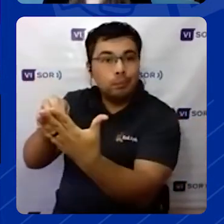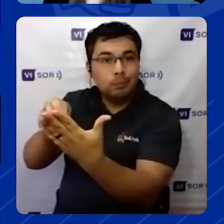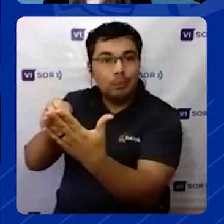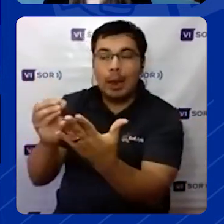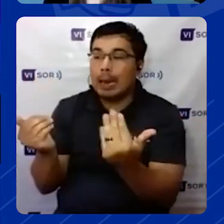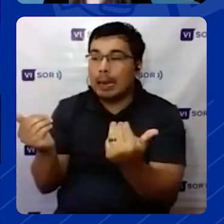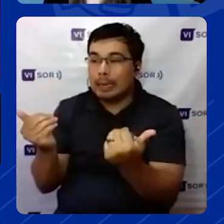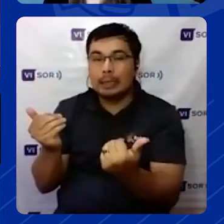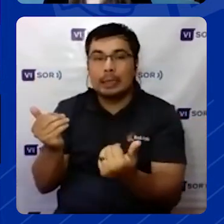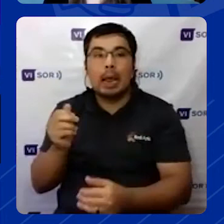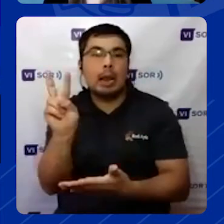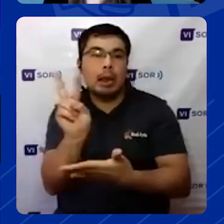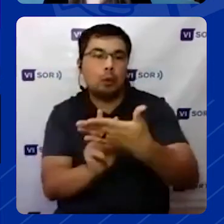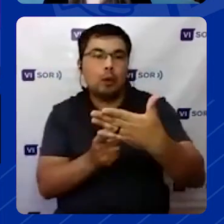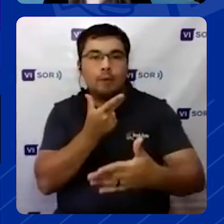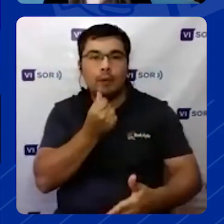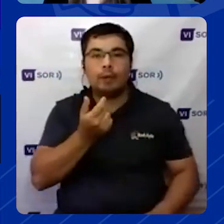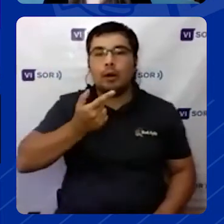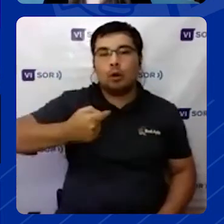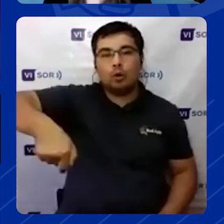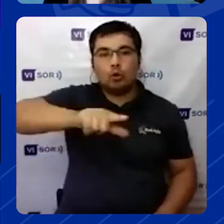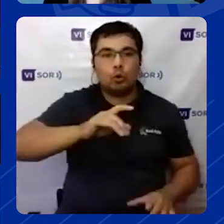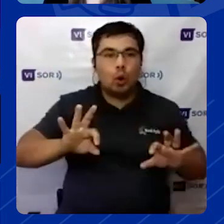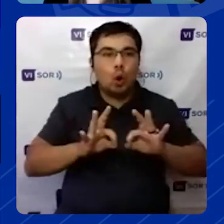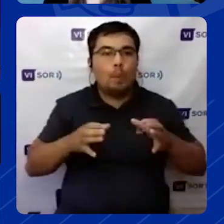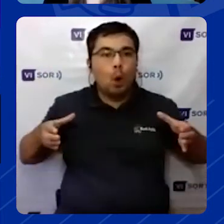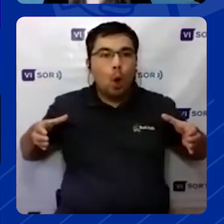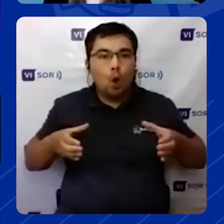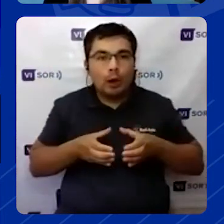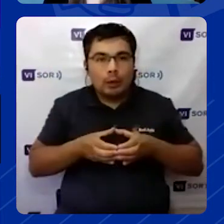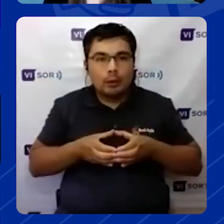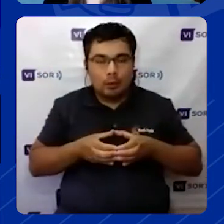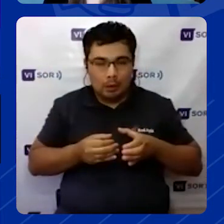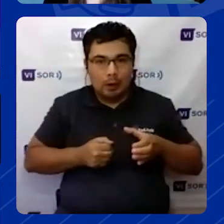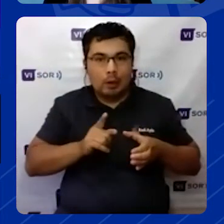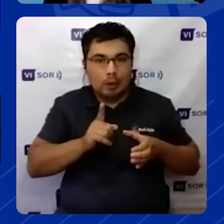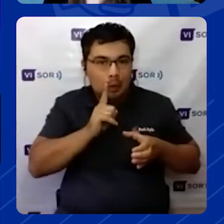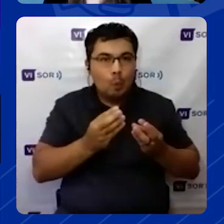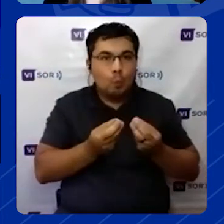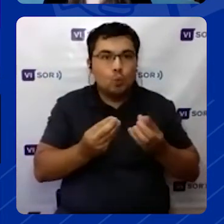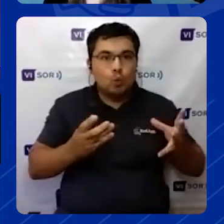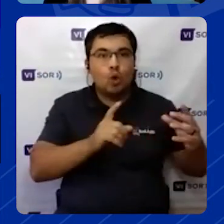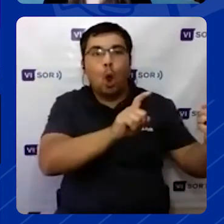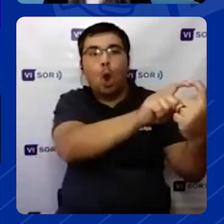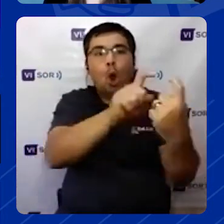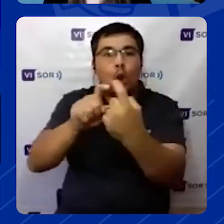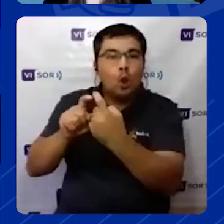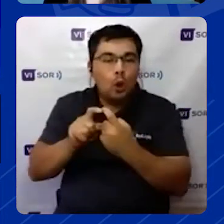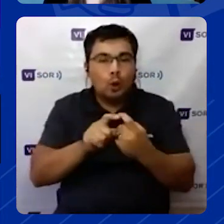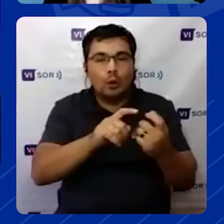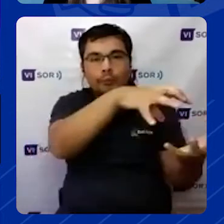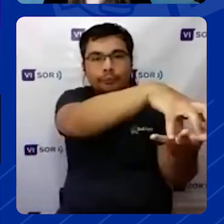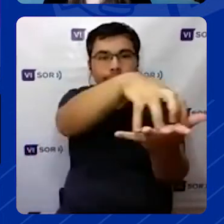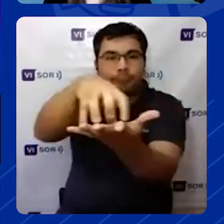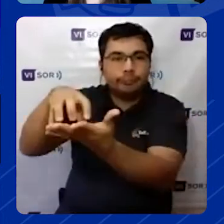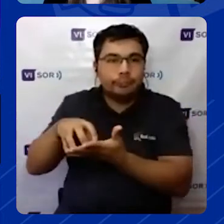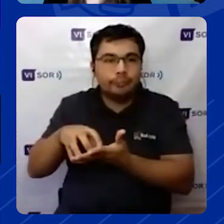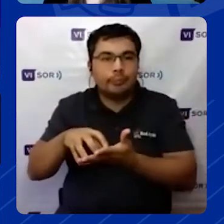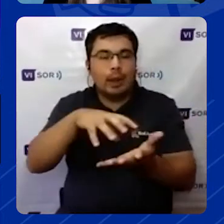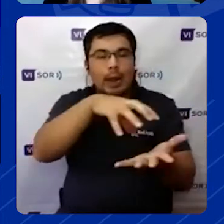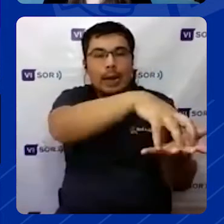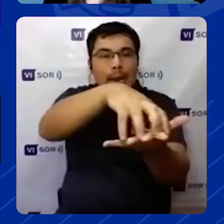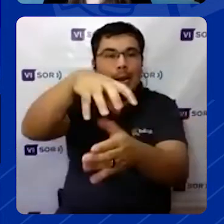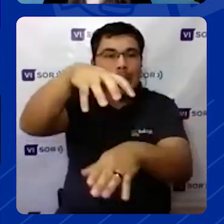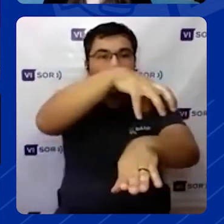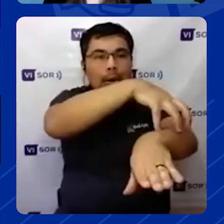organización nosotros a nivel regional pues tenemos mucho contacto con las administraciones regionales y municipales, porque piensen